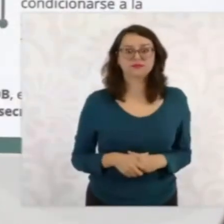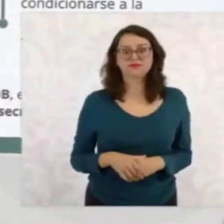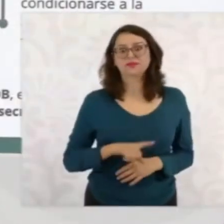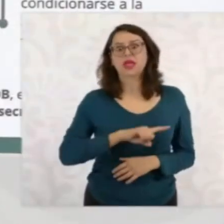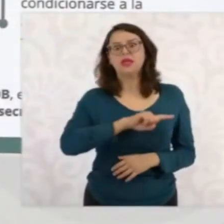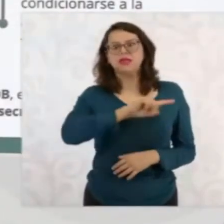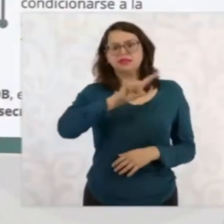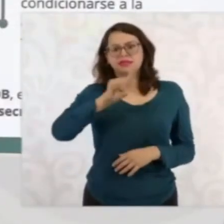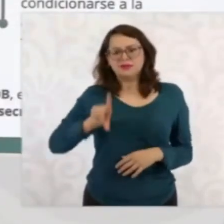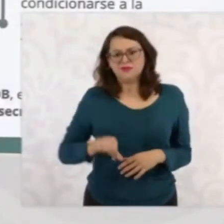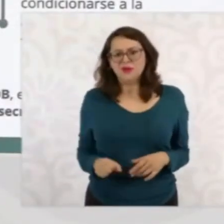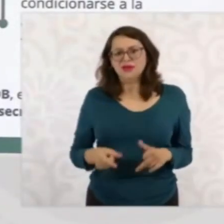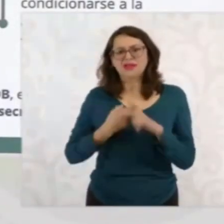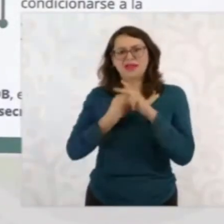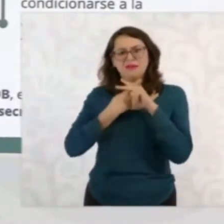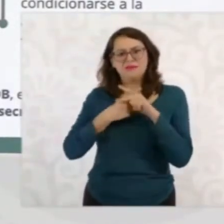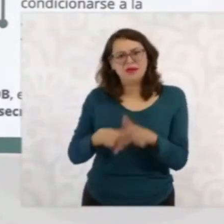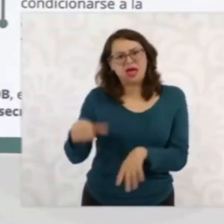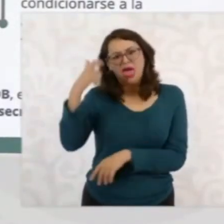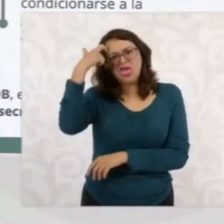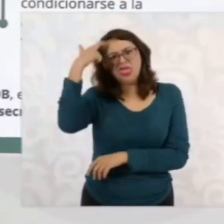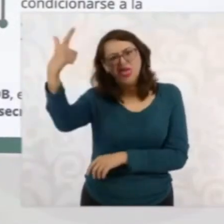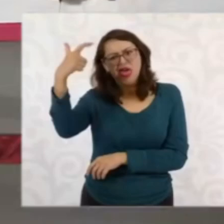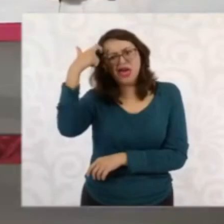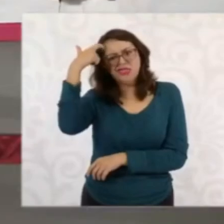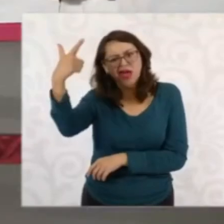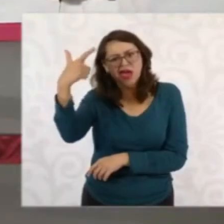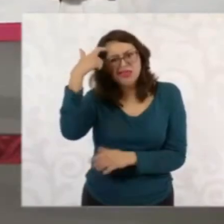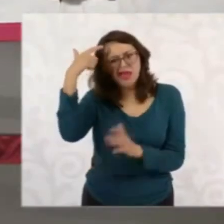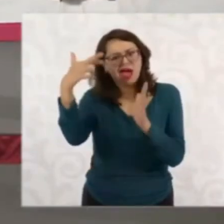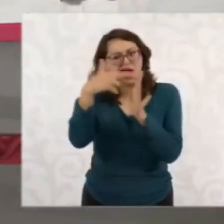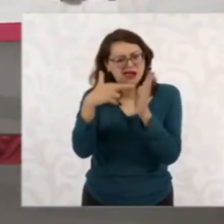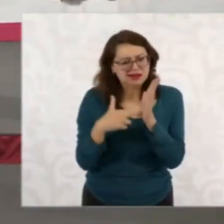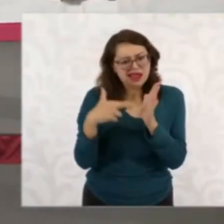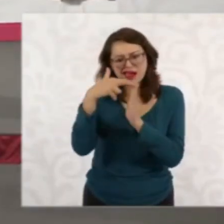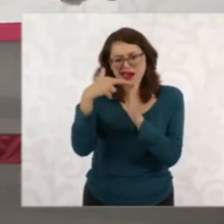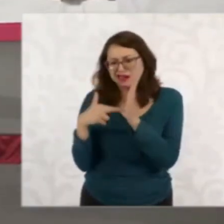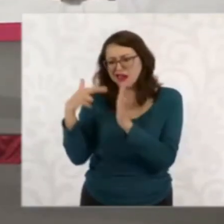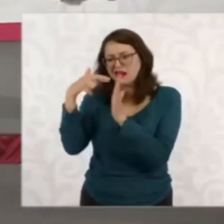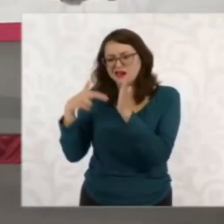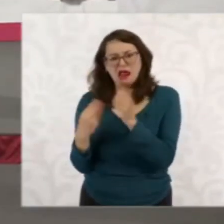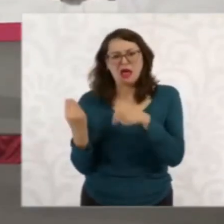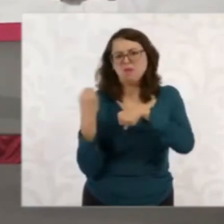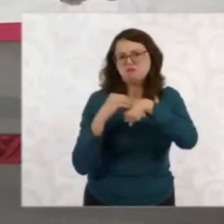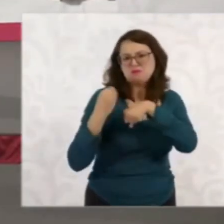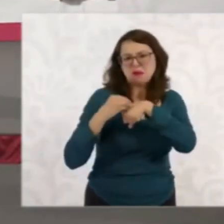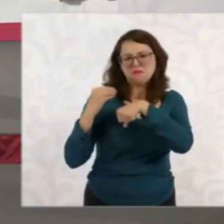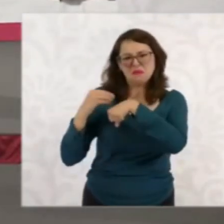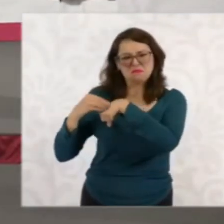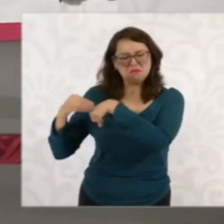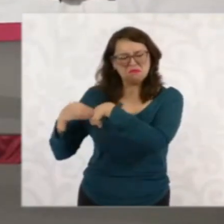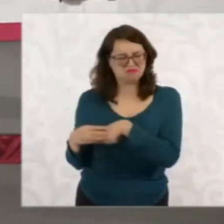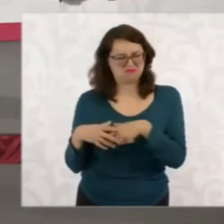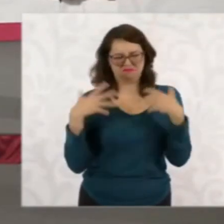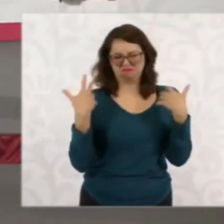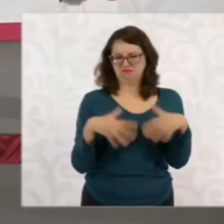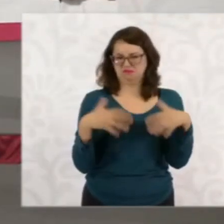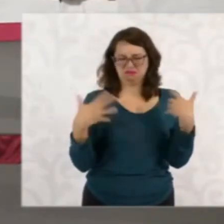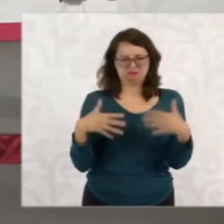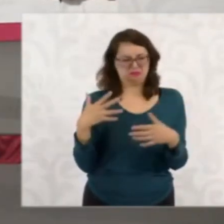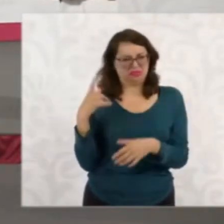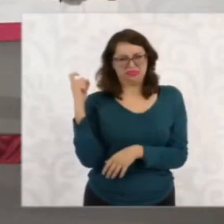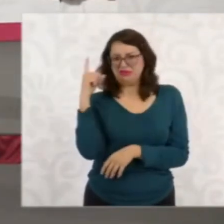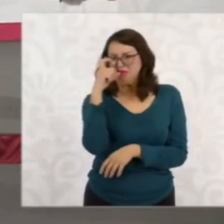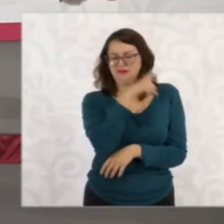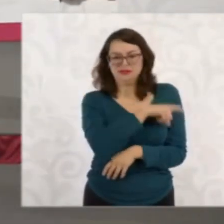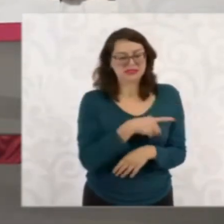Ahorita vamos a ver qué tan complicadas eran. Después del 2000 al 2009 empiezan a hacer una serie de reglas que vuelven muy